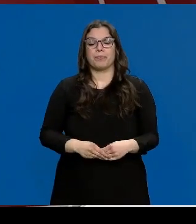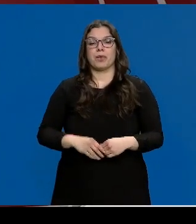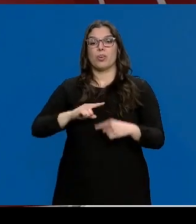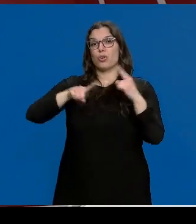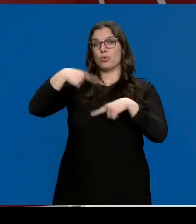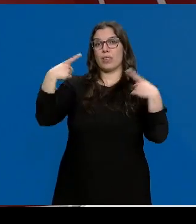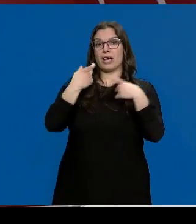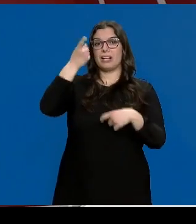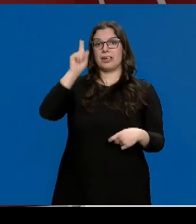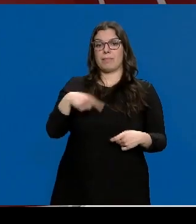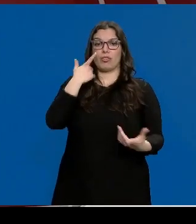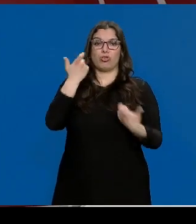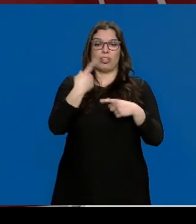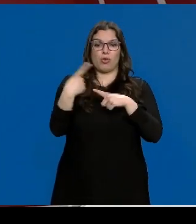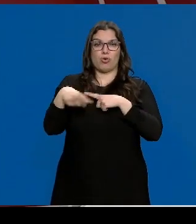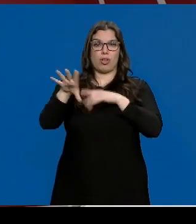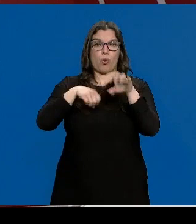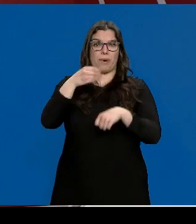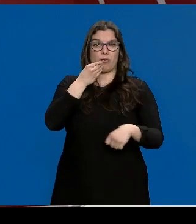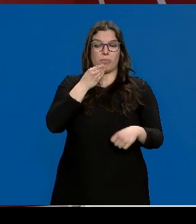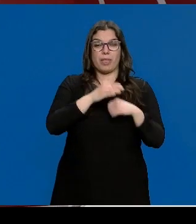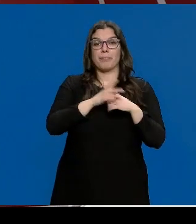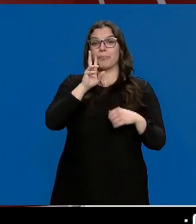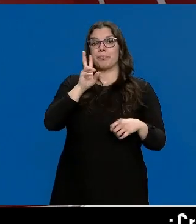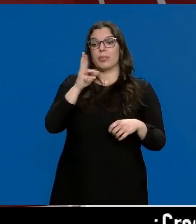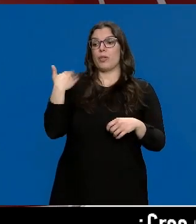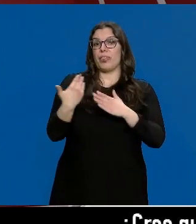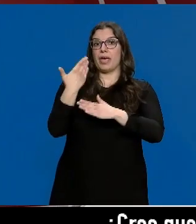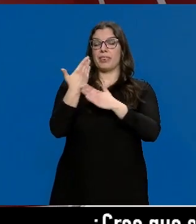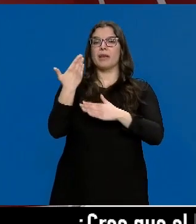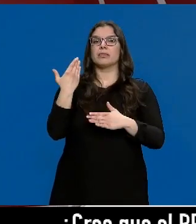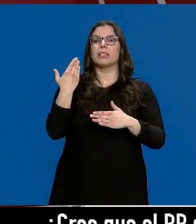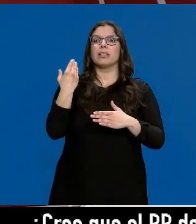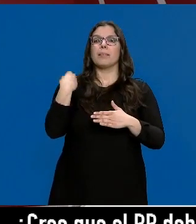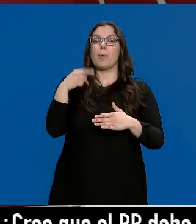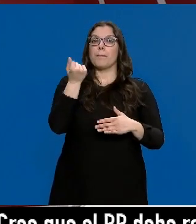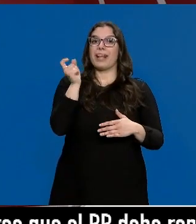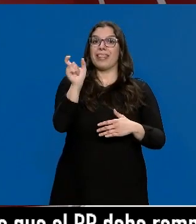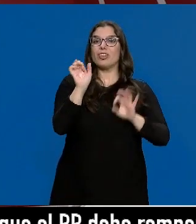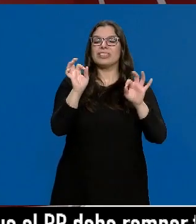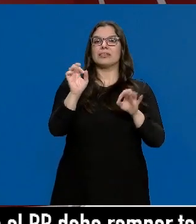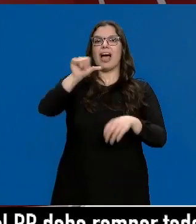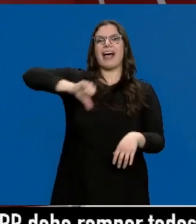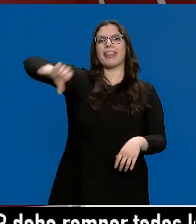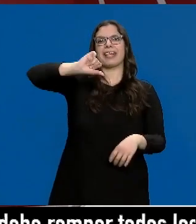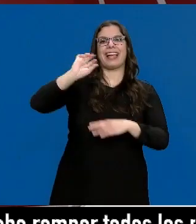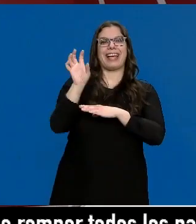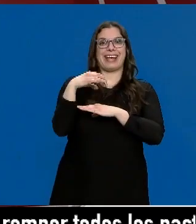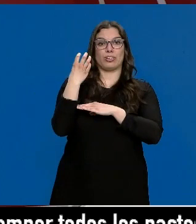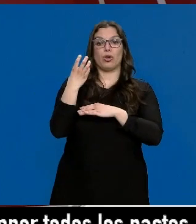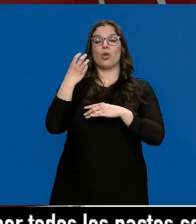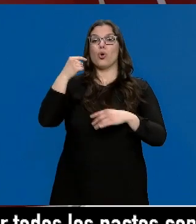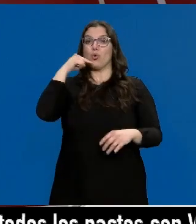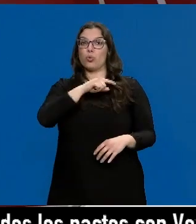notan también en la cesta de la compra. Hemos visto que en los últimos días se ha incrementado el precio del aceite de girasol. De Rusia